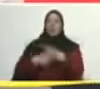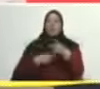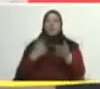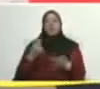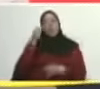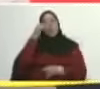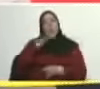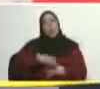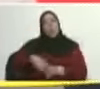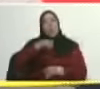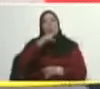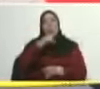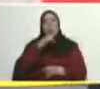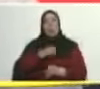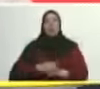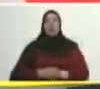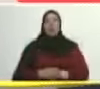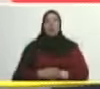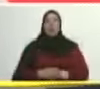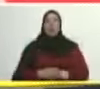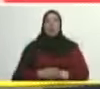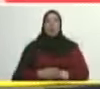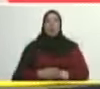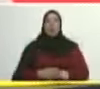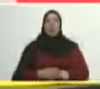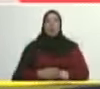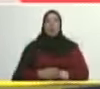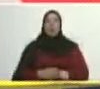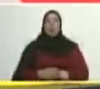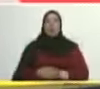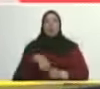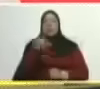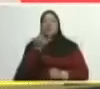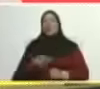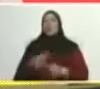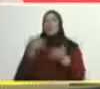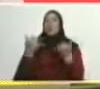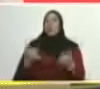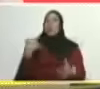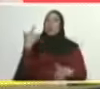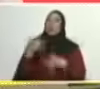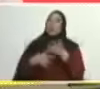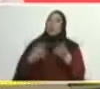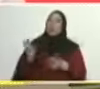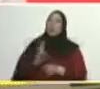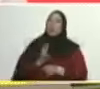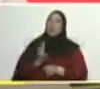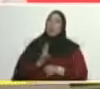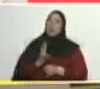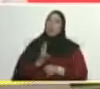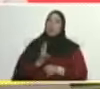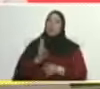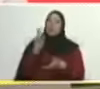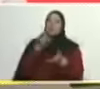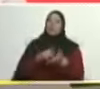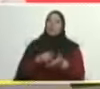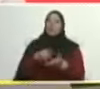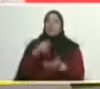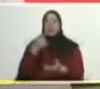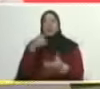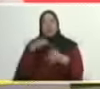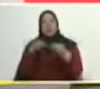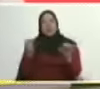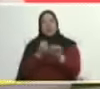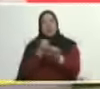constitucional. Al Estado Plurinacional de Bolivia extendemos el respaldo y la solidaridad en la defensa de su